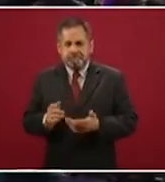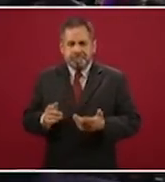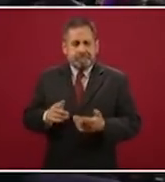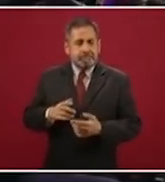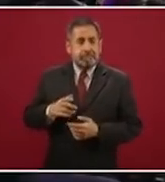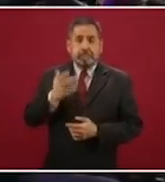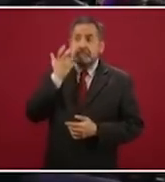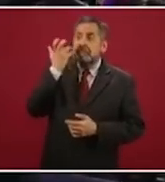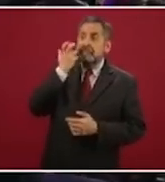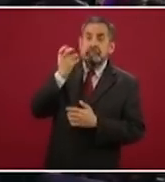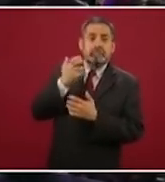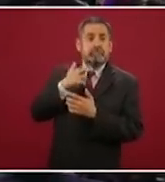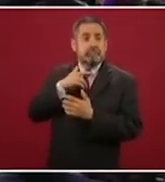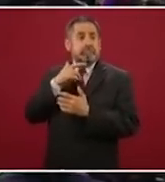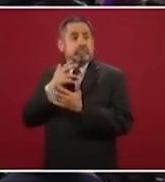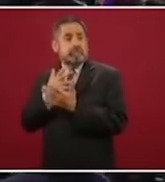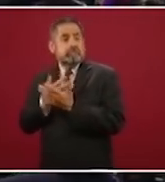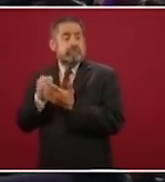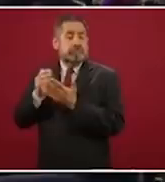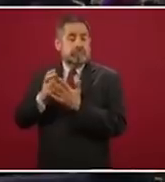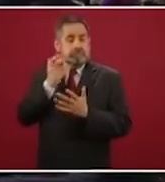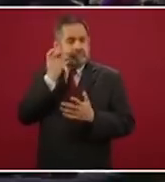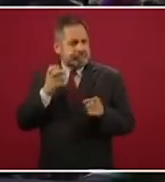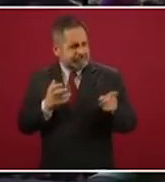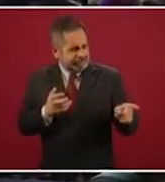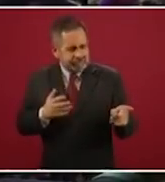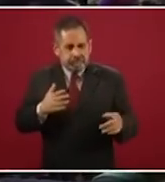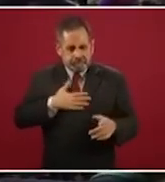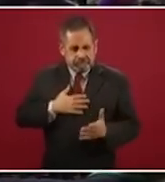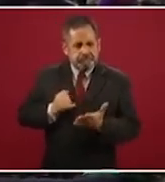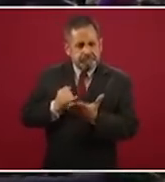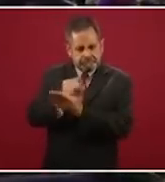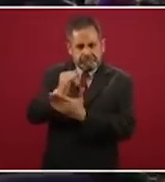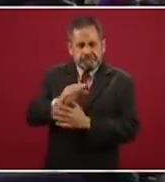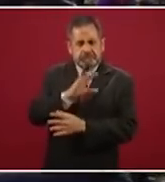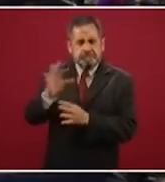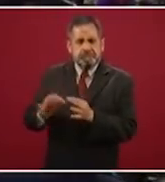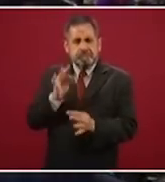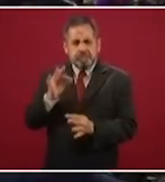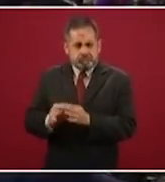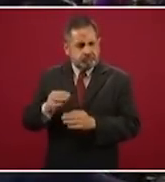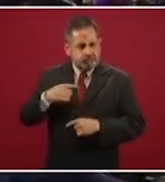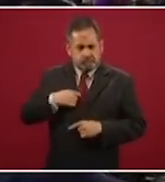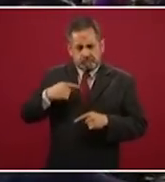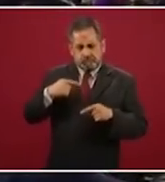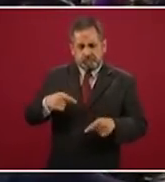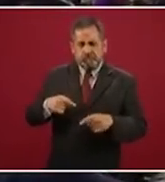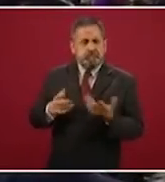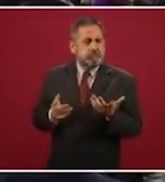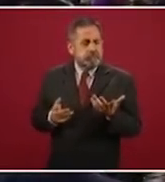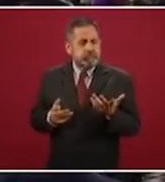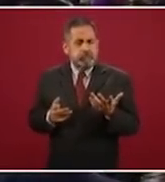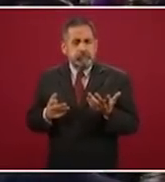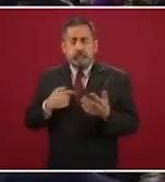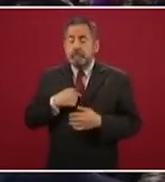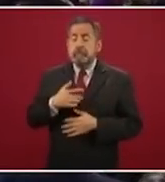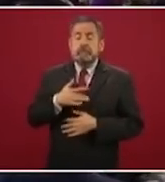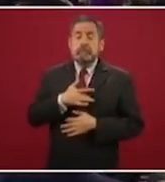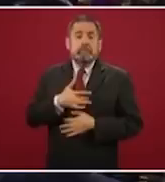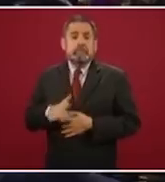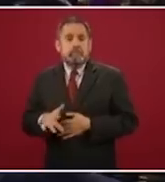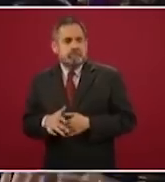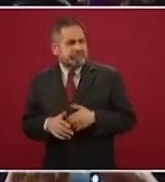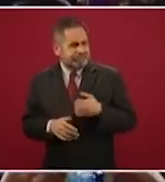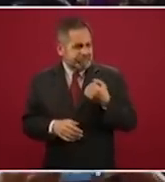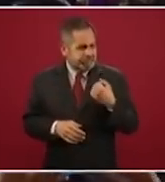romanesco y dando a entender muy claramente que mi decisión por ella solo fue efecto del amor.